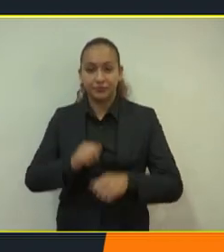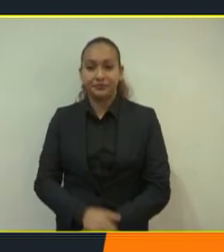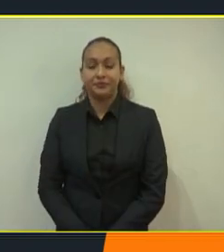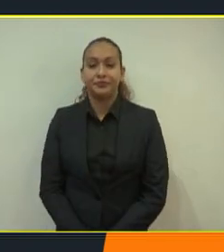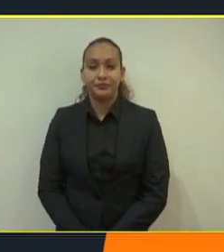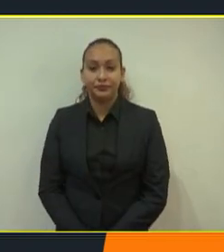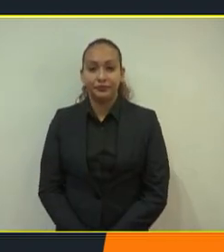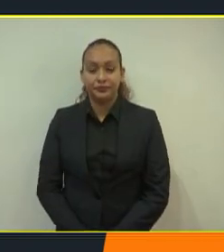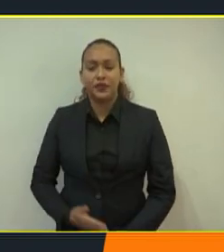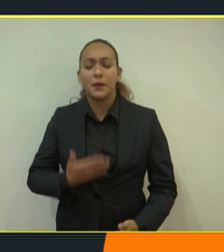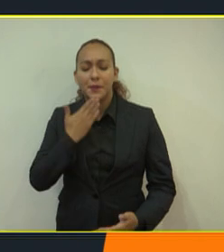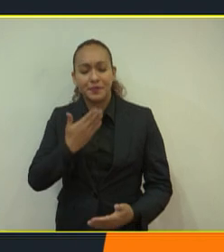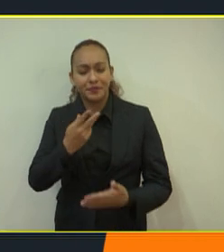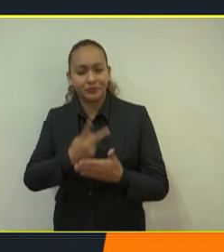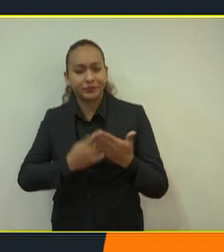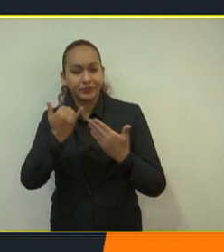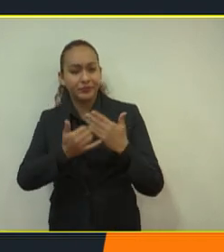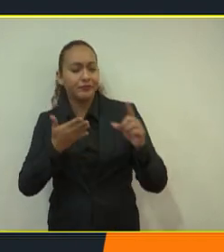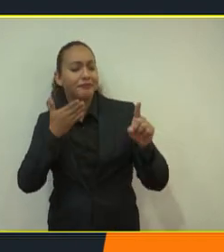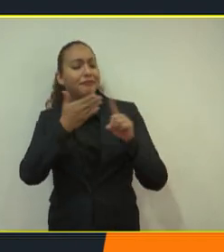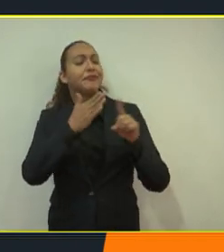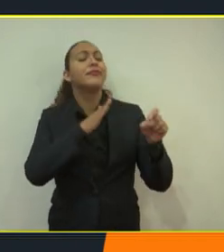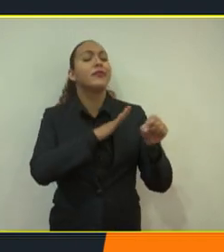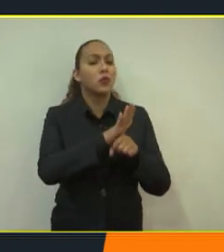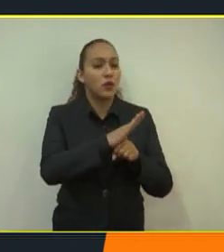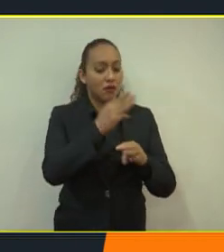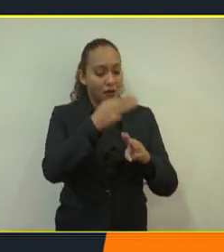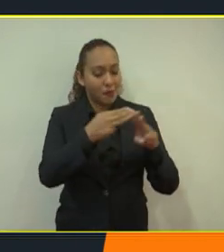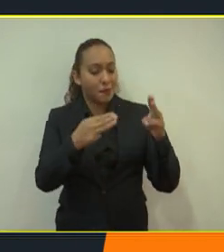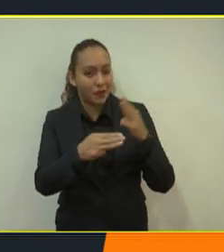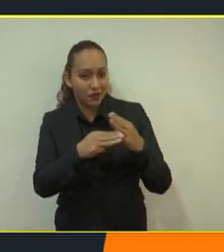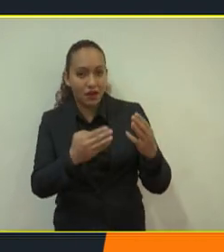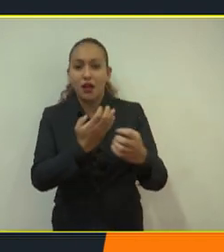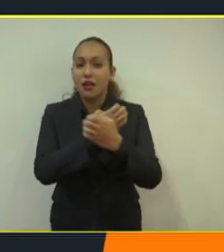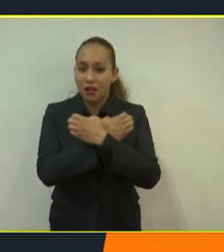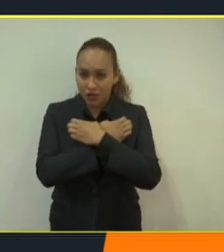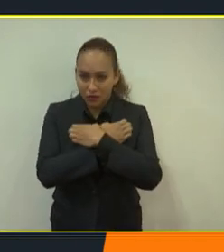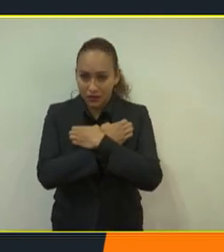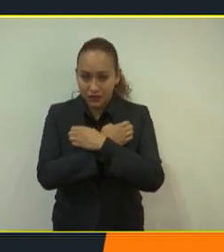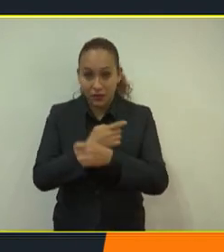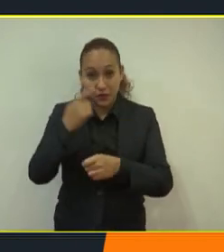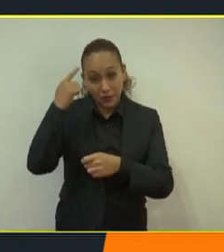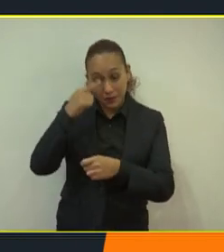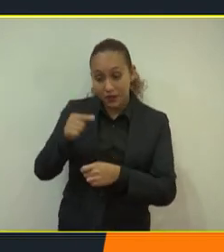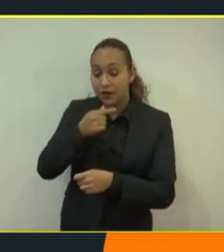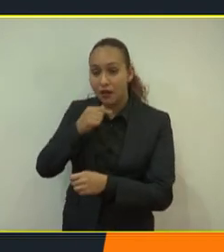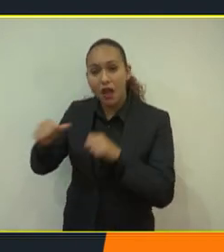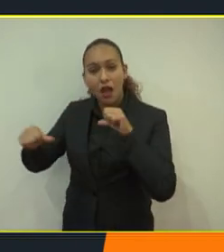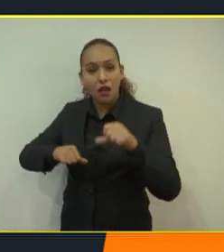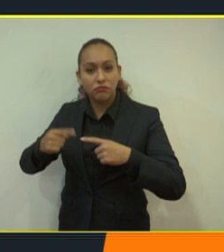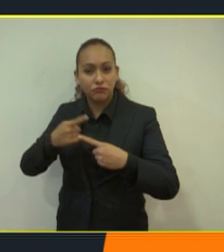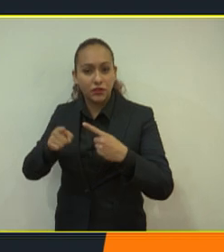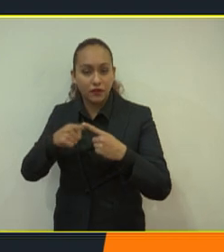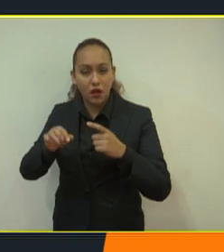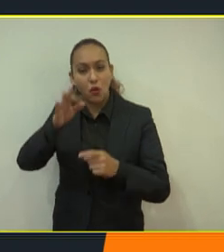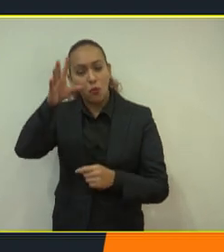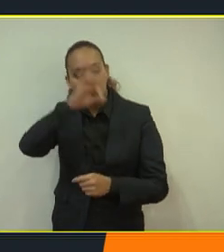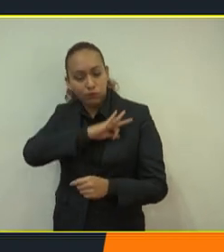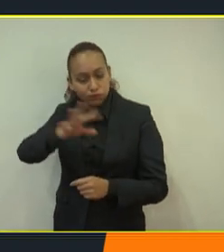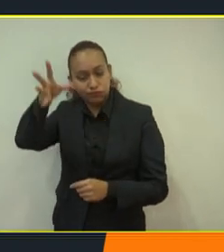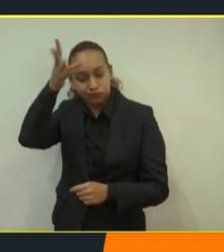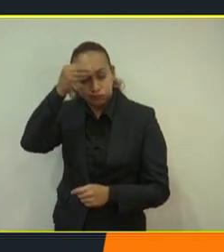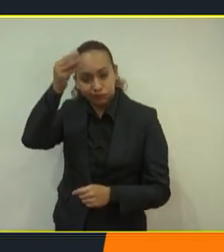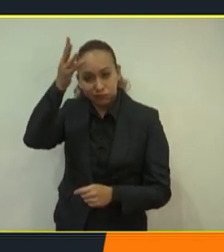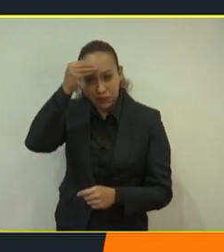Nuestro proyecto tiene como objetivo el desarrollo de una propuesta de material educativo y actividades que le permitan a los niños el aprendizaje sobre